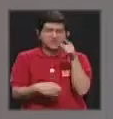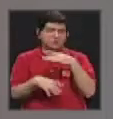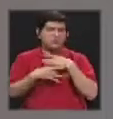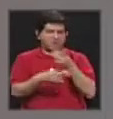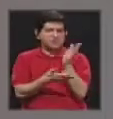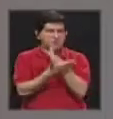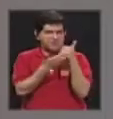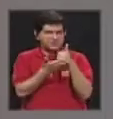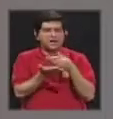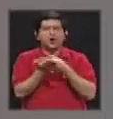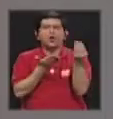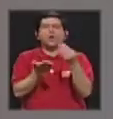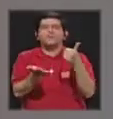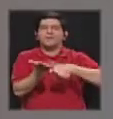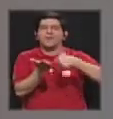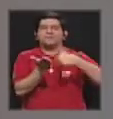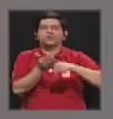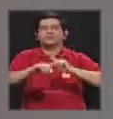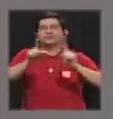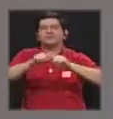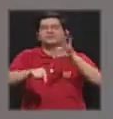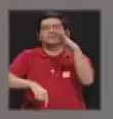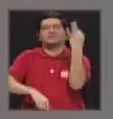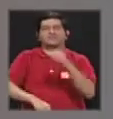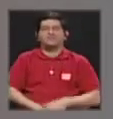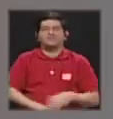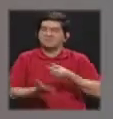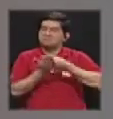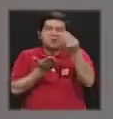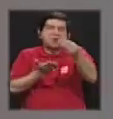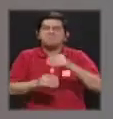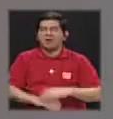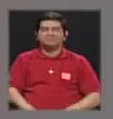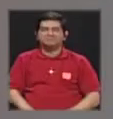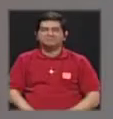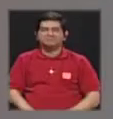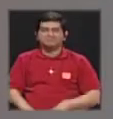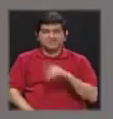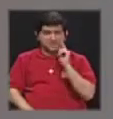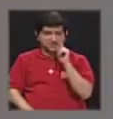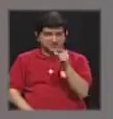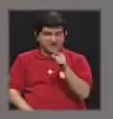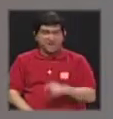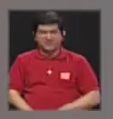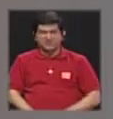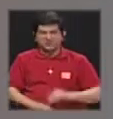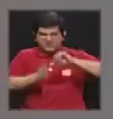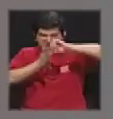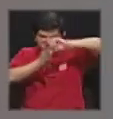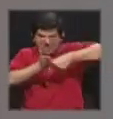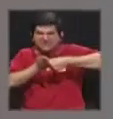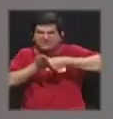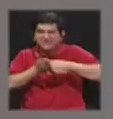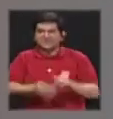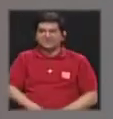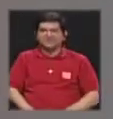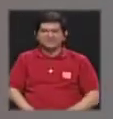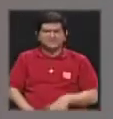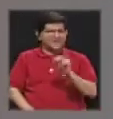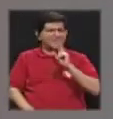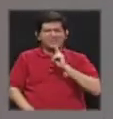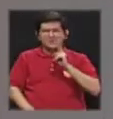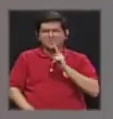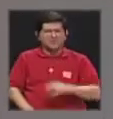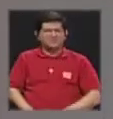interesa algo, compran los votos, de muy diversas formas, los compran. Y si ellos se empecinan en esto y no realmente